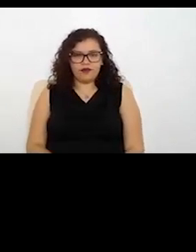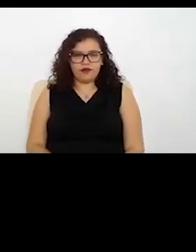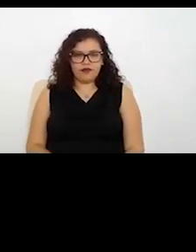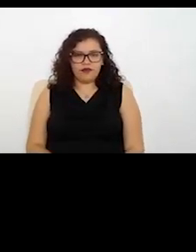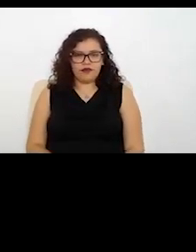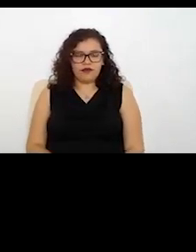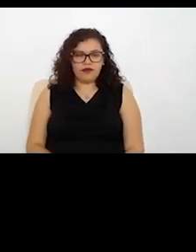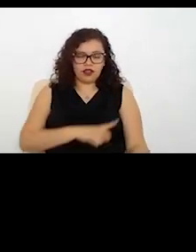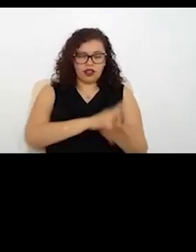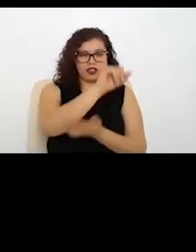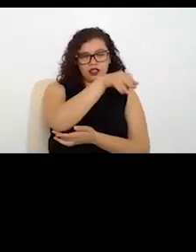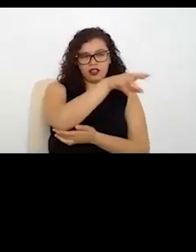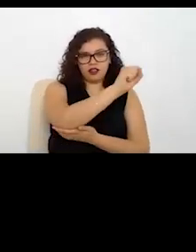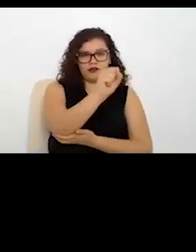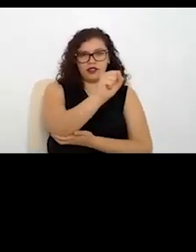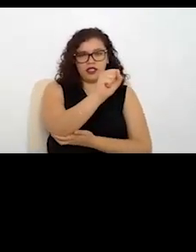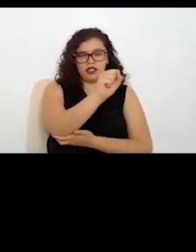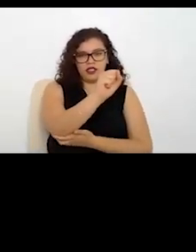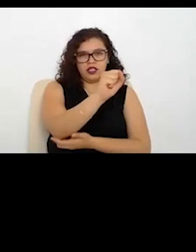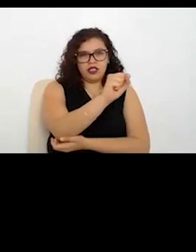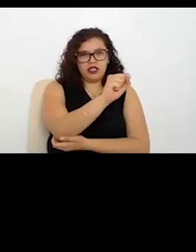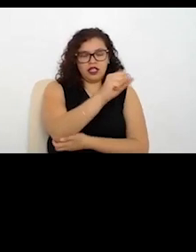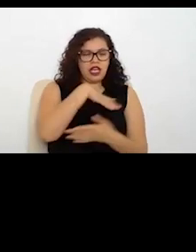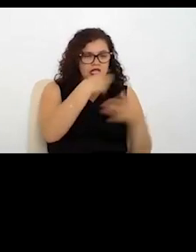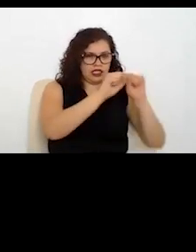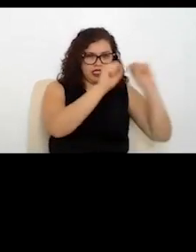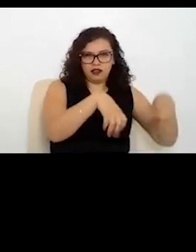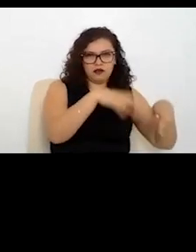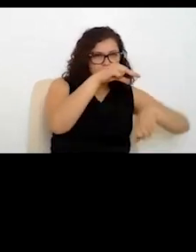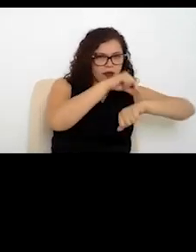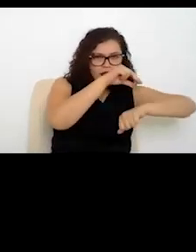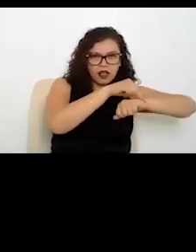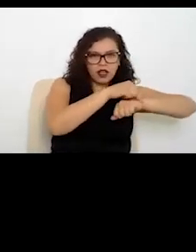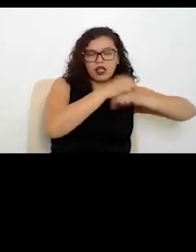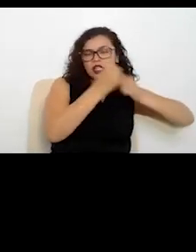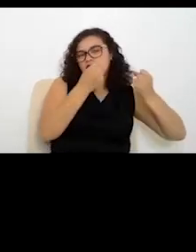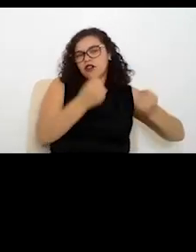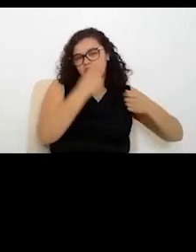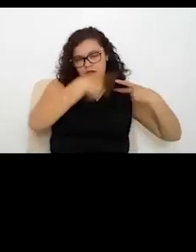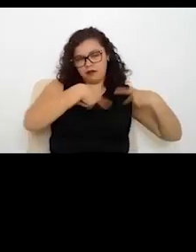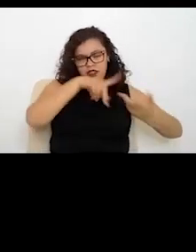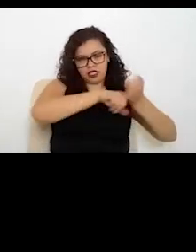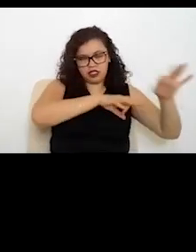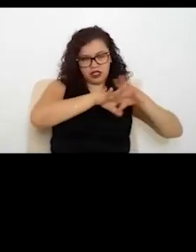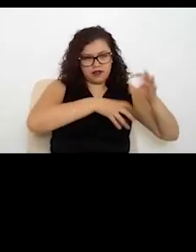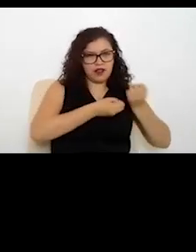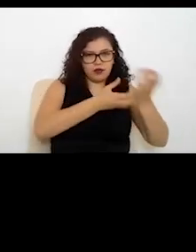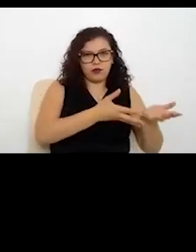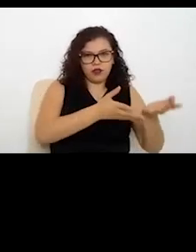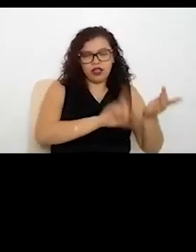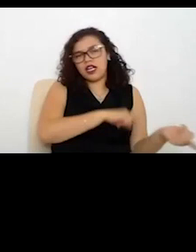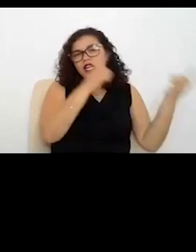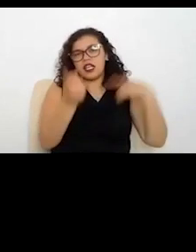derecho del IMSS, tiene una parte del sistema médico que asegura el bienestar del trabajador y por otra parte el